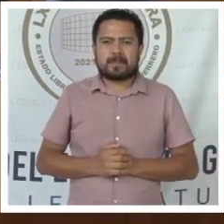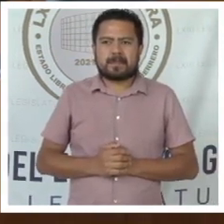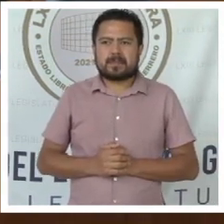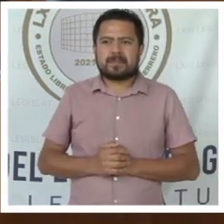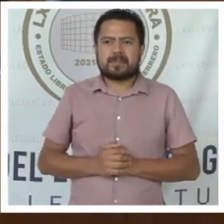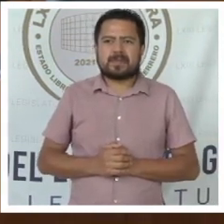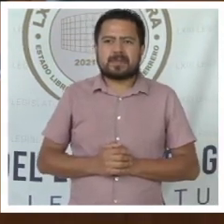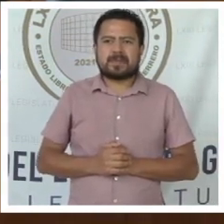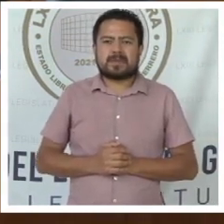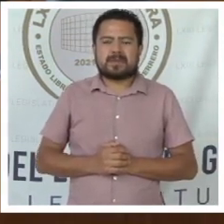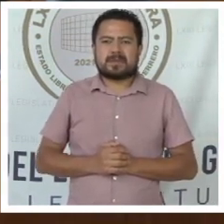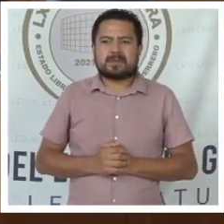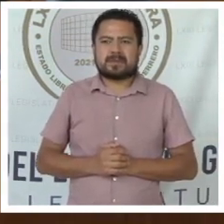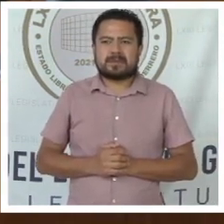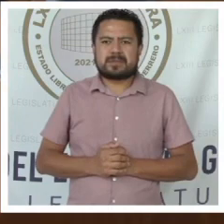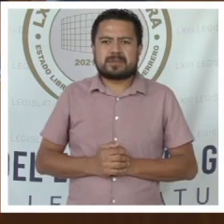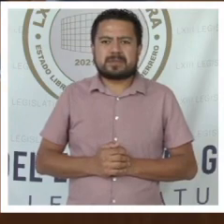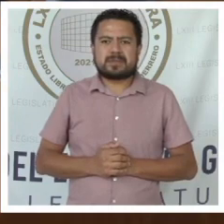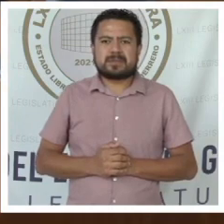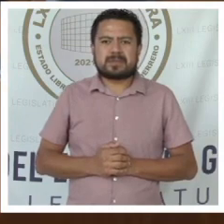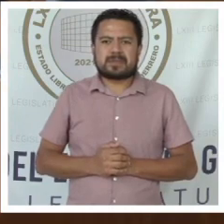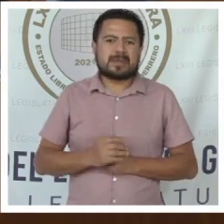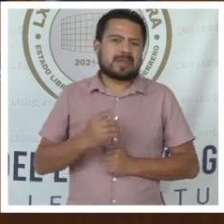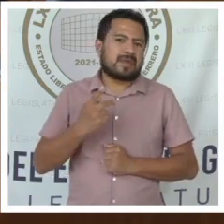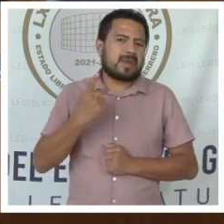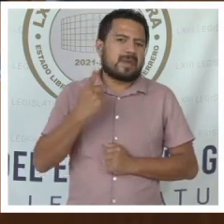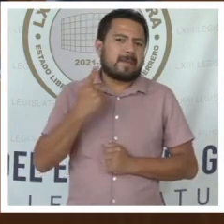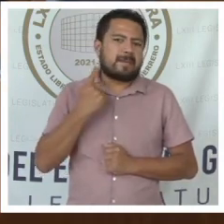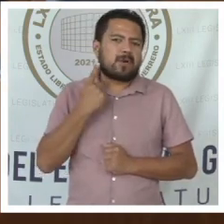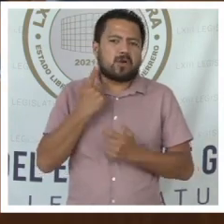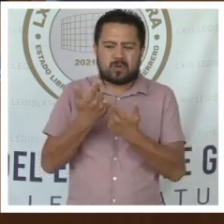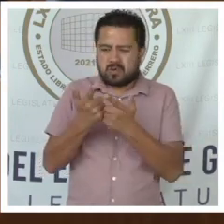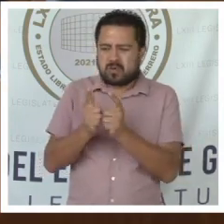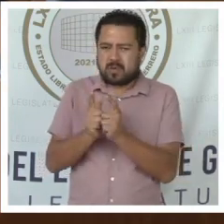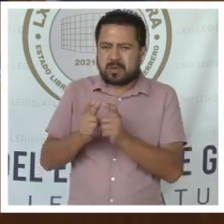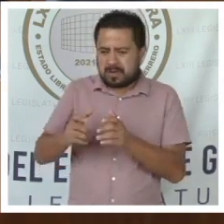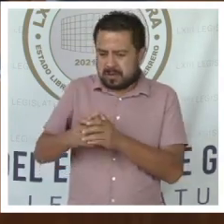que desde que nuestro partido accedió